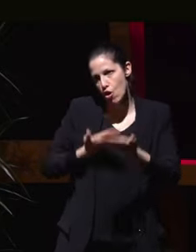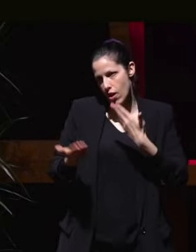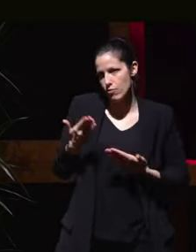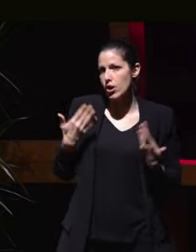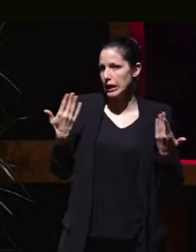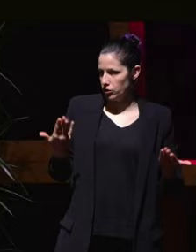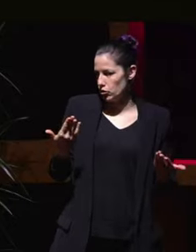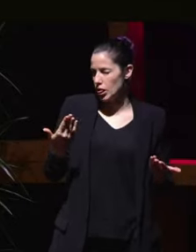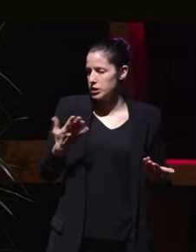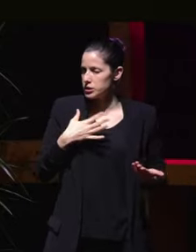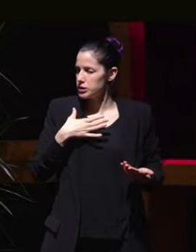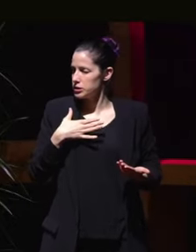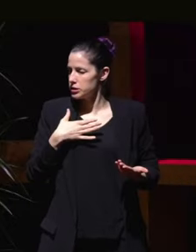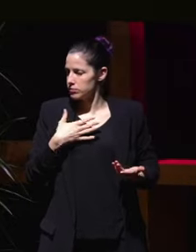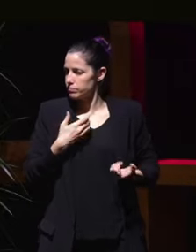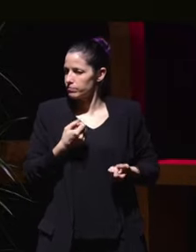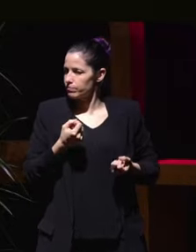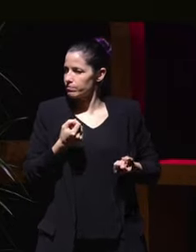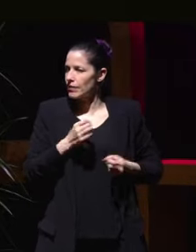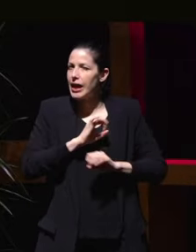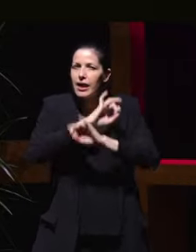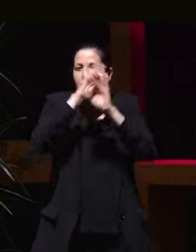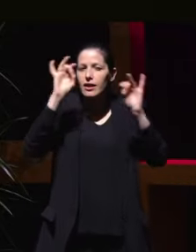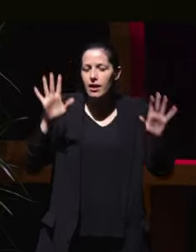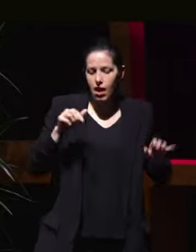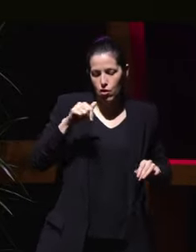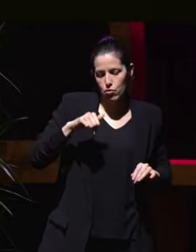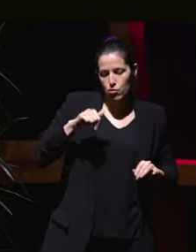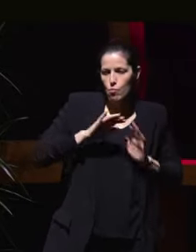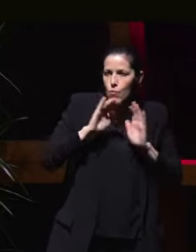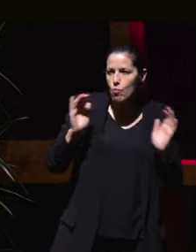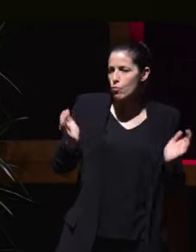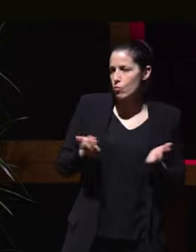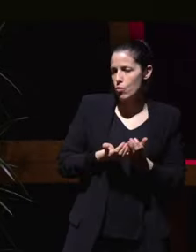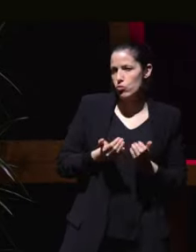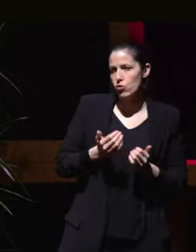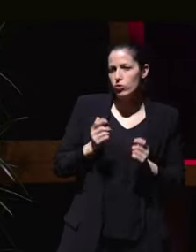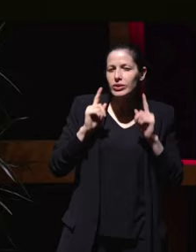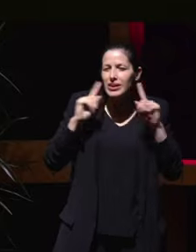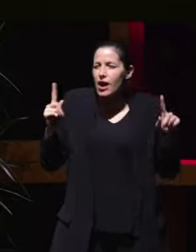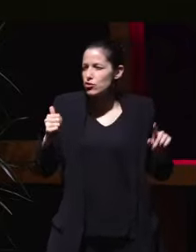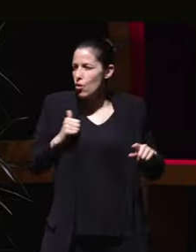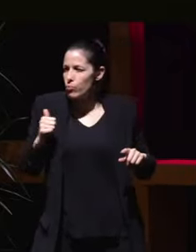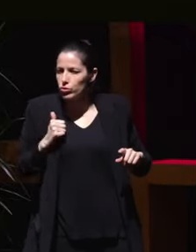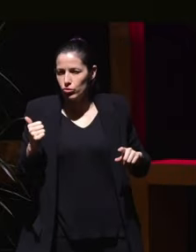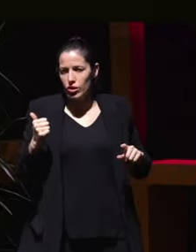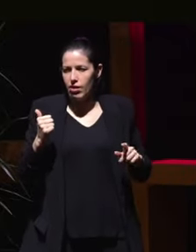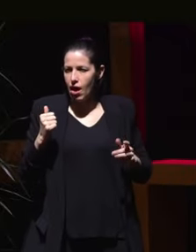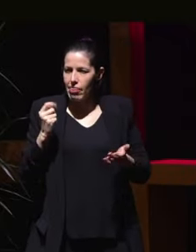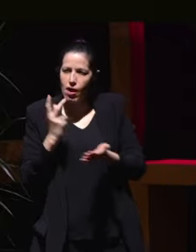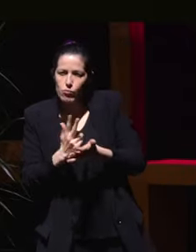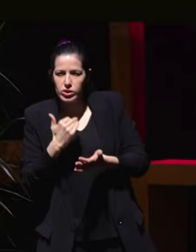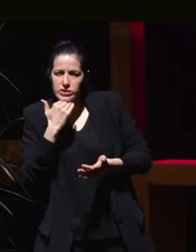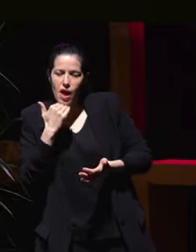claro, que este mundo es importante, se te esa oportunidad, si alguien aposta por ti. Yo creo que en ese